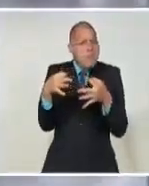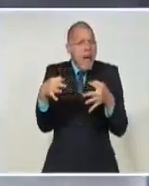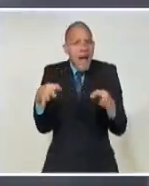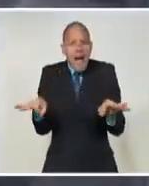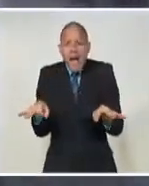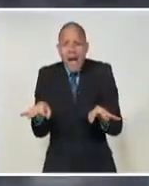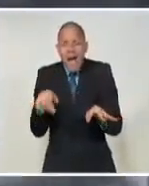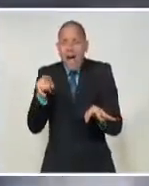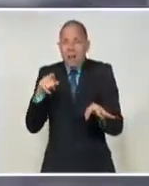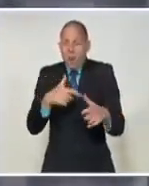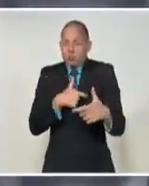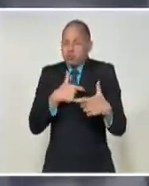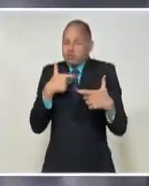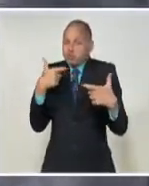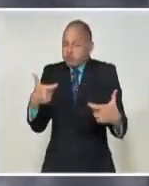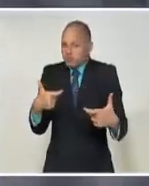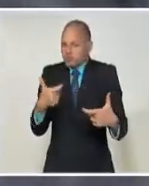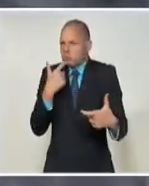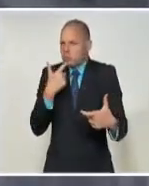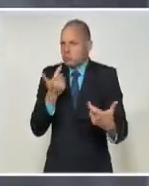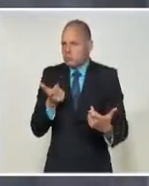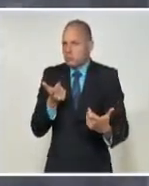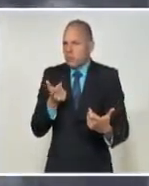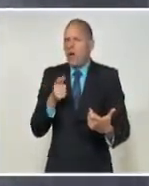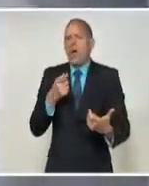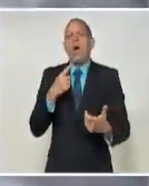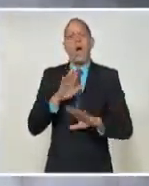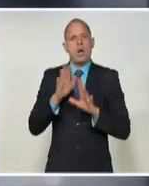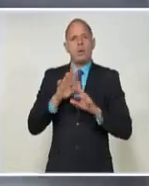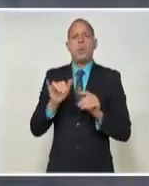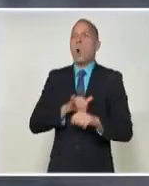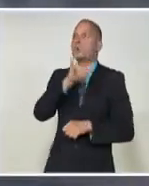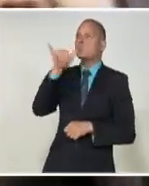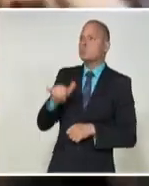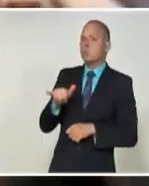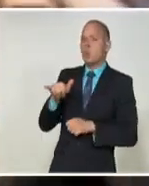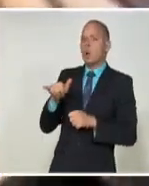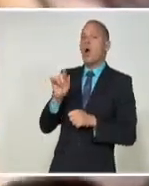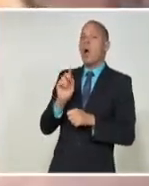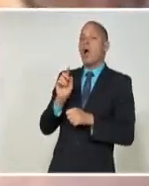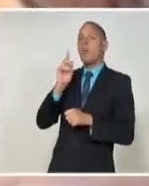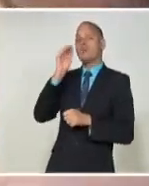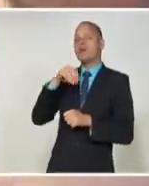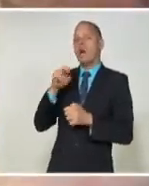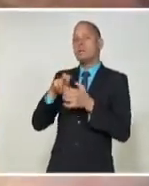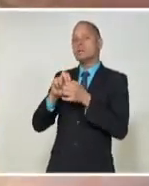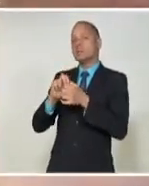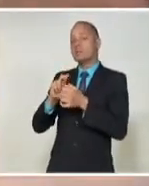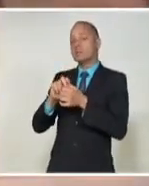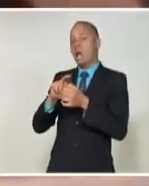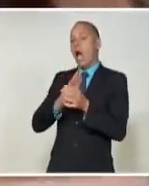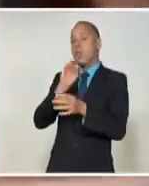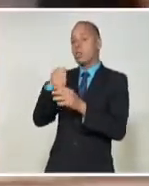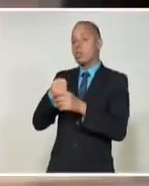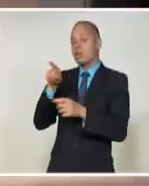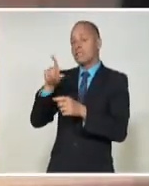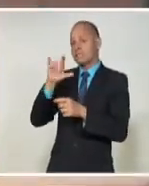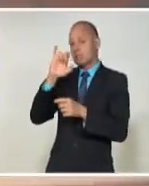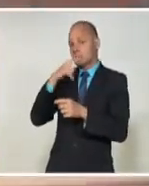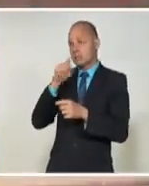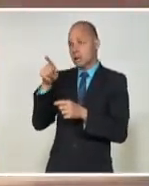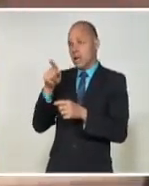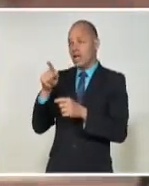se pusieron ahí en la televisión y se denunciaron más de 90 oficiales de la CIA trabajando en el terreno, con imágenes, con todo. Y